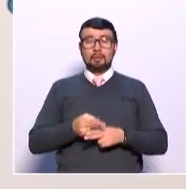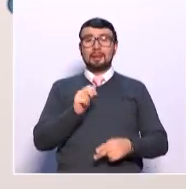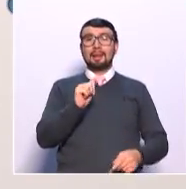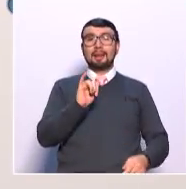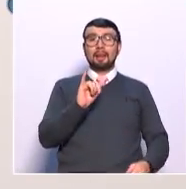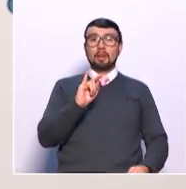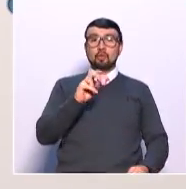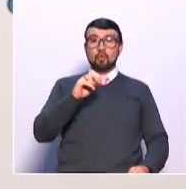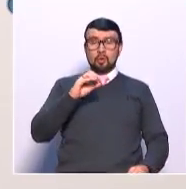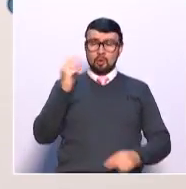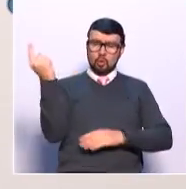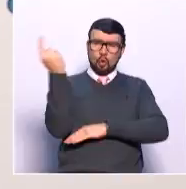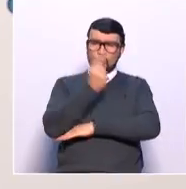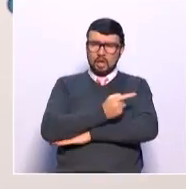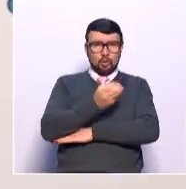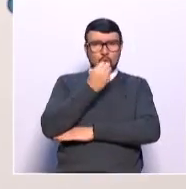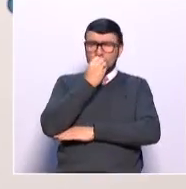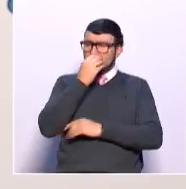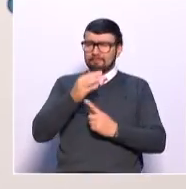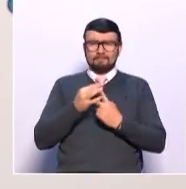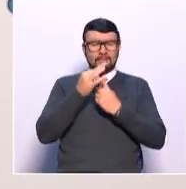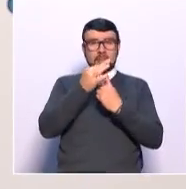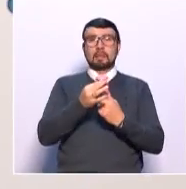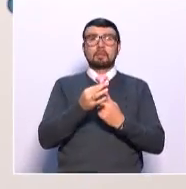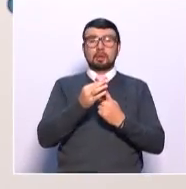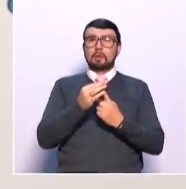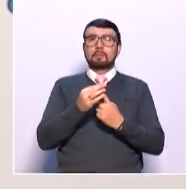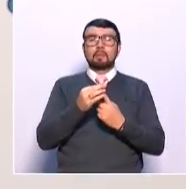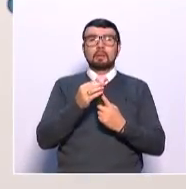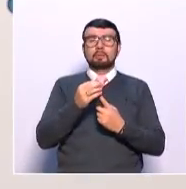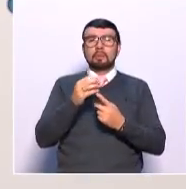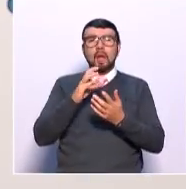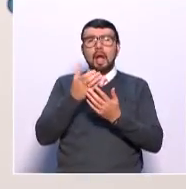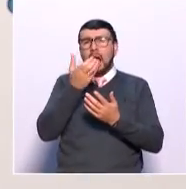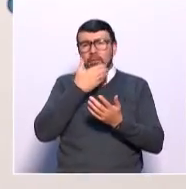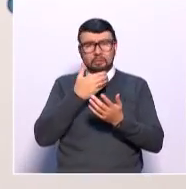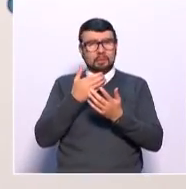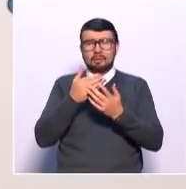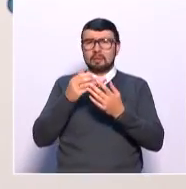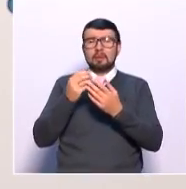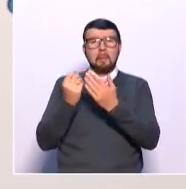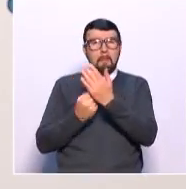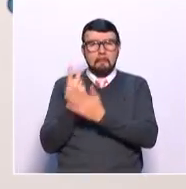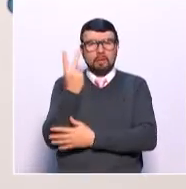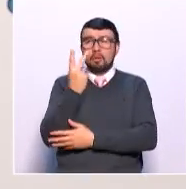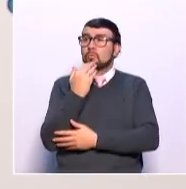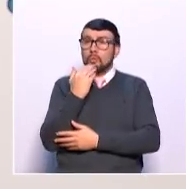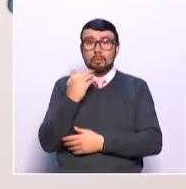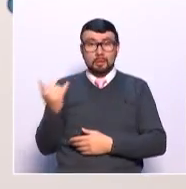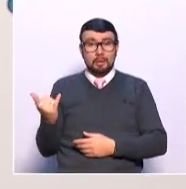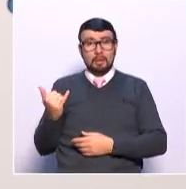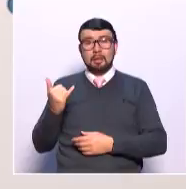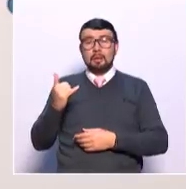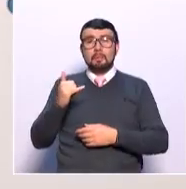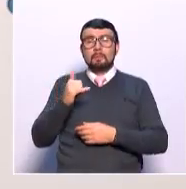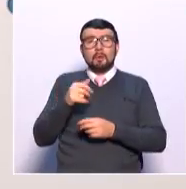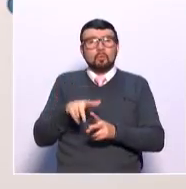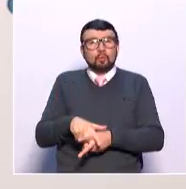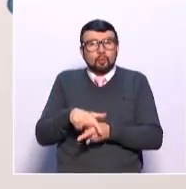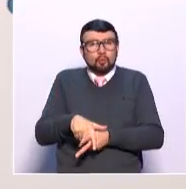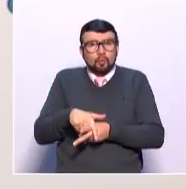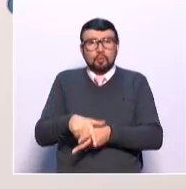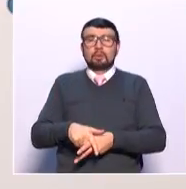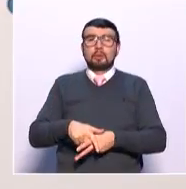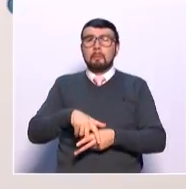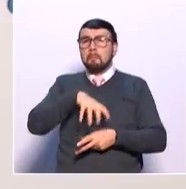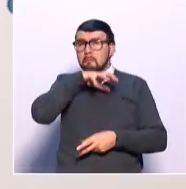le harían ayuno a todos los pacientes ustedes saben que cuando un caballo o una vaca un perro